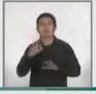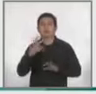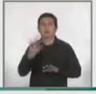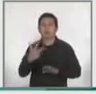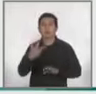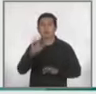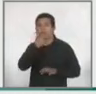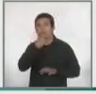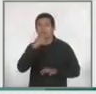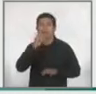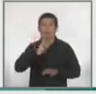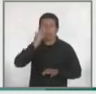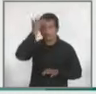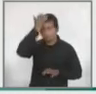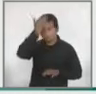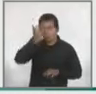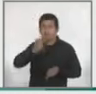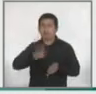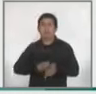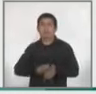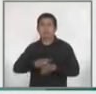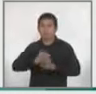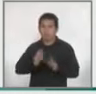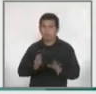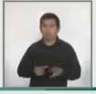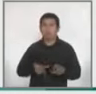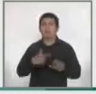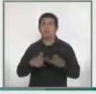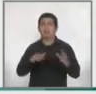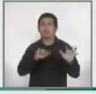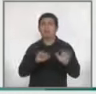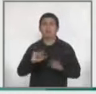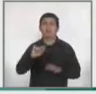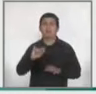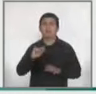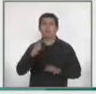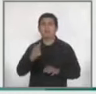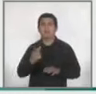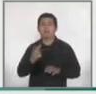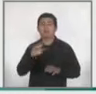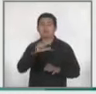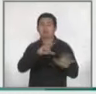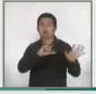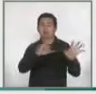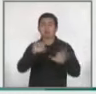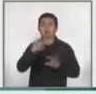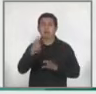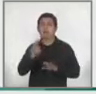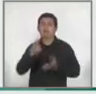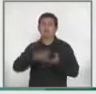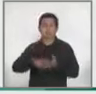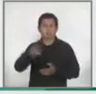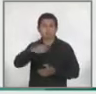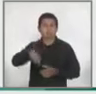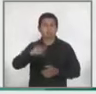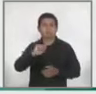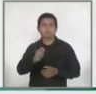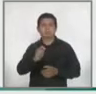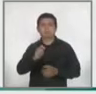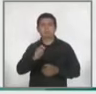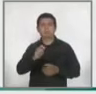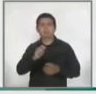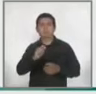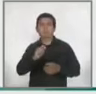948 son enfermeras y 671 casos tienen